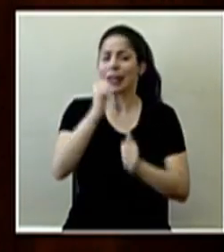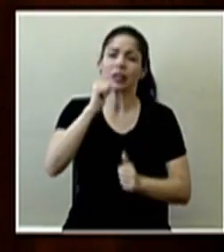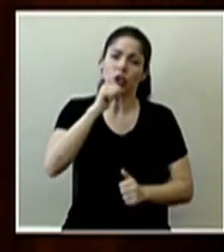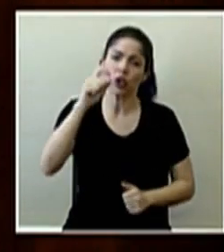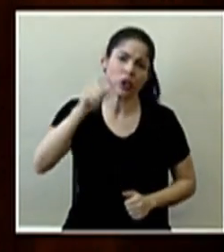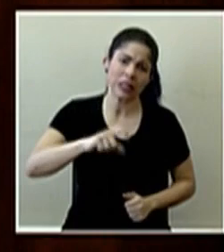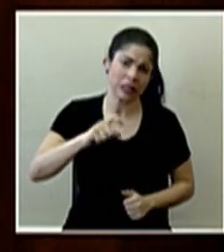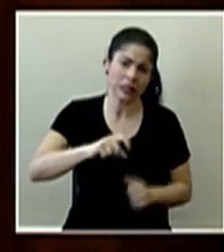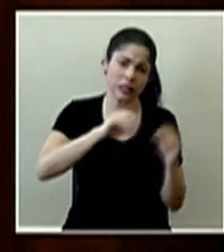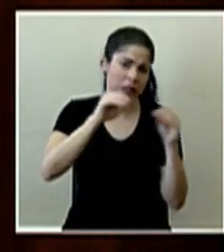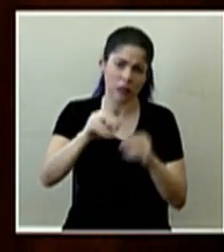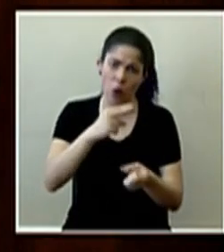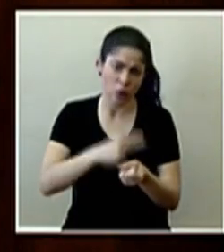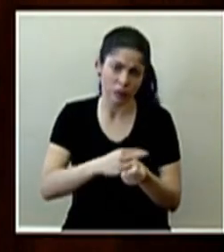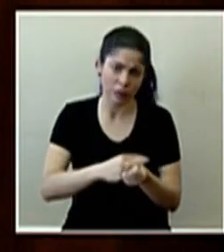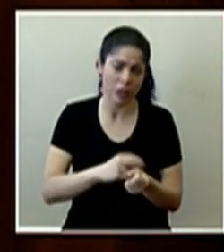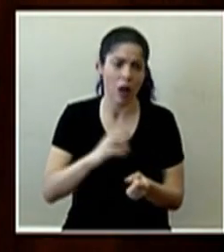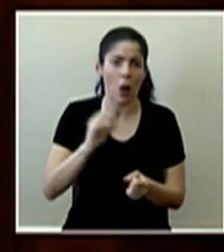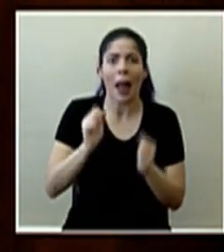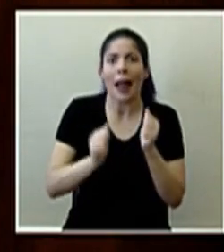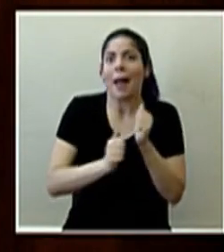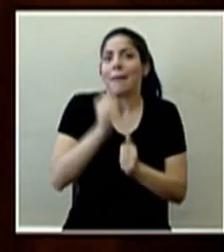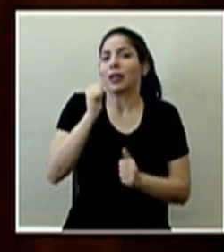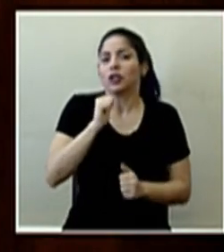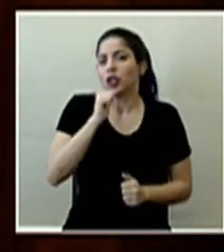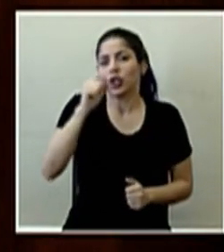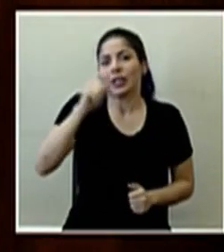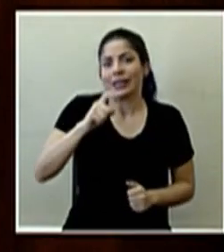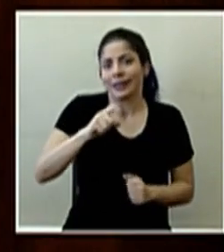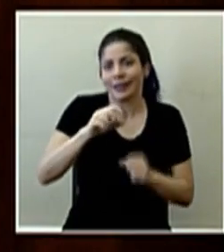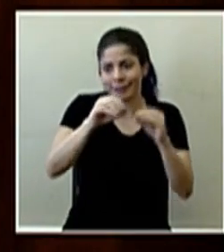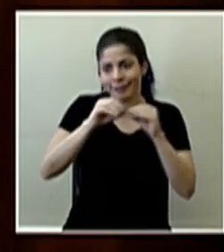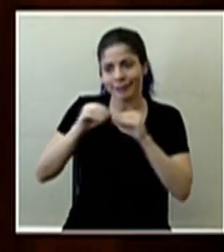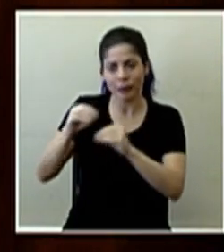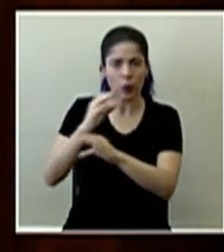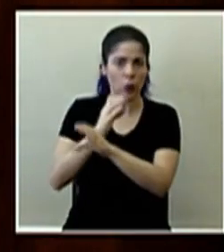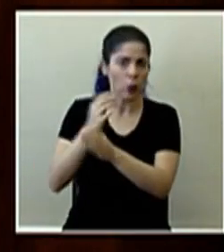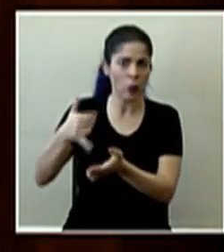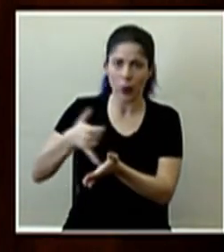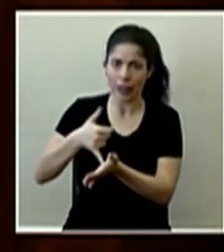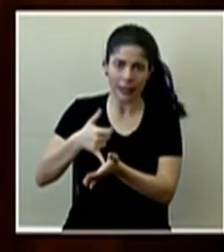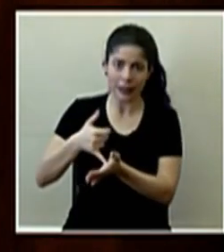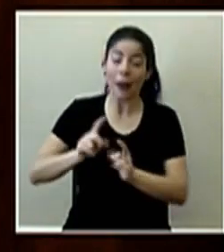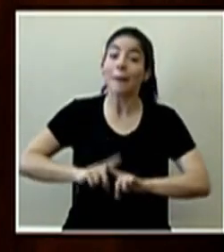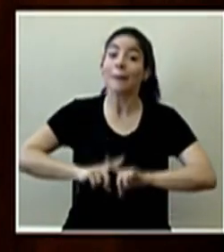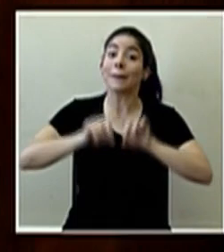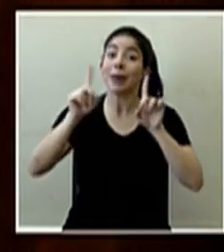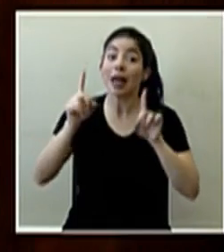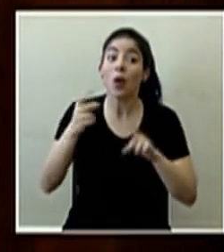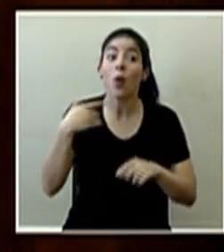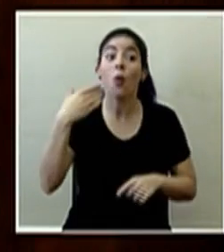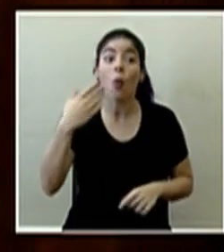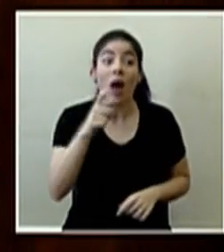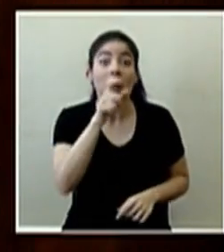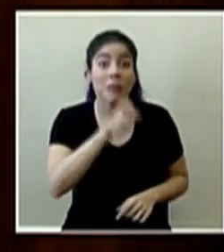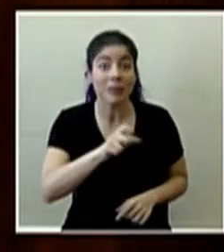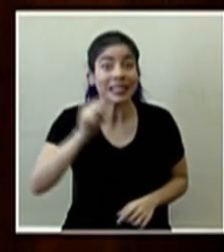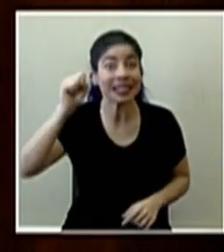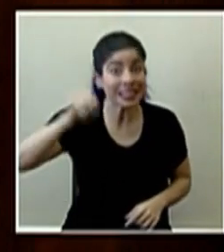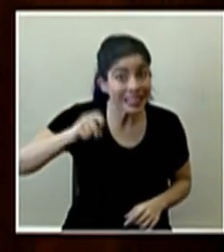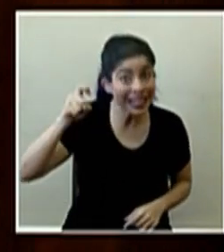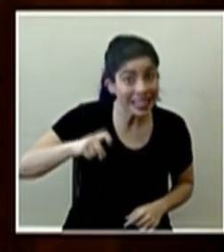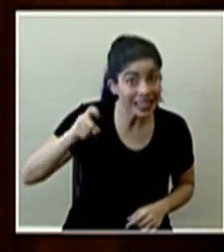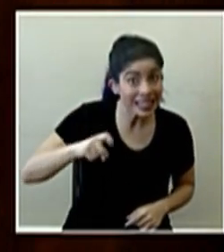una hospitalización, ni mucho menos de una unidad de cuidados intensivos. Pero los que sí la requieran van